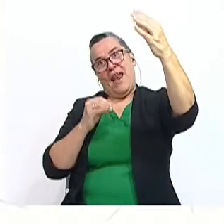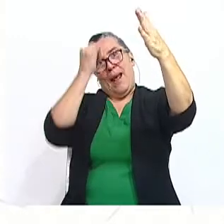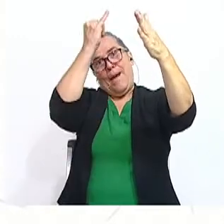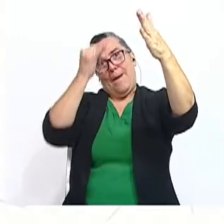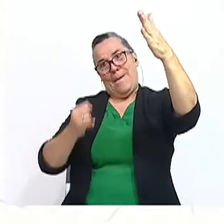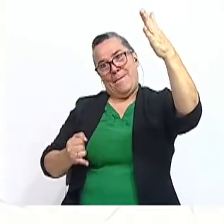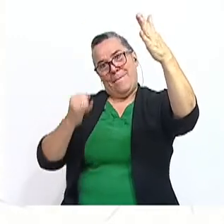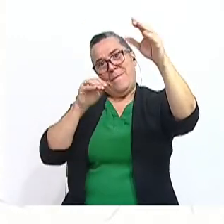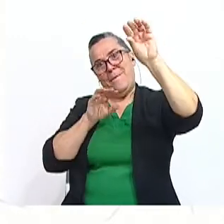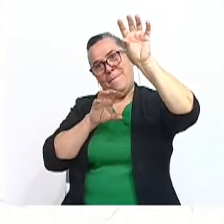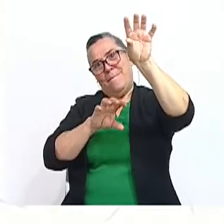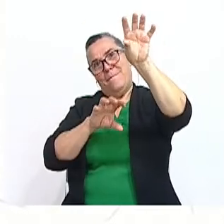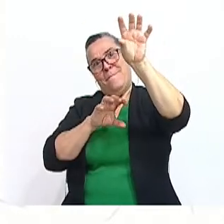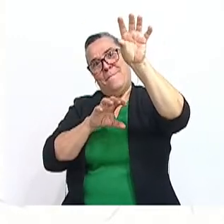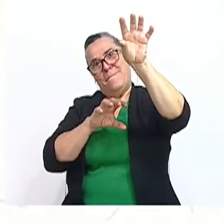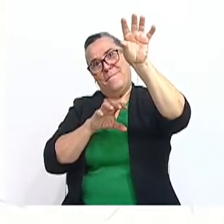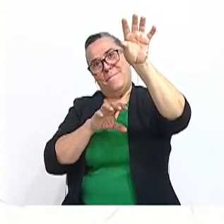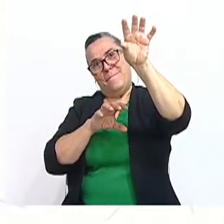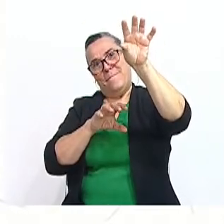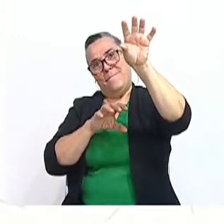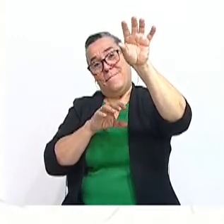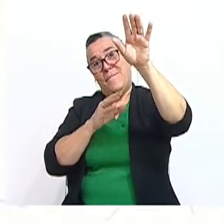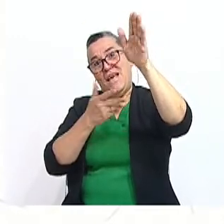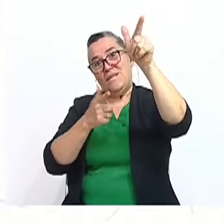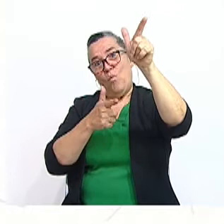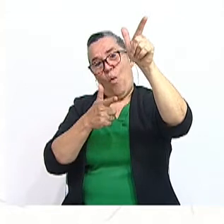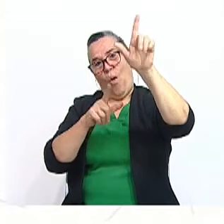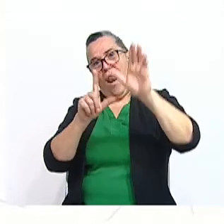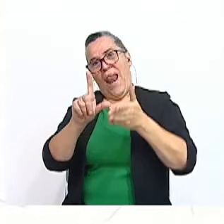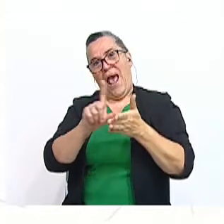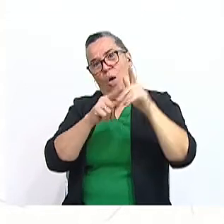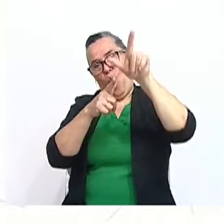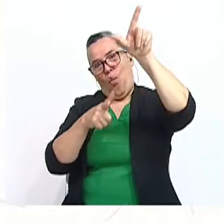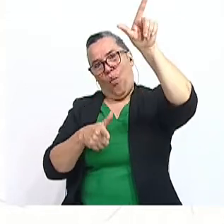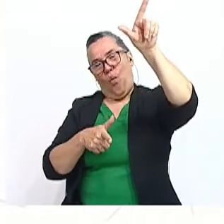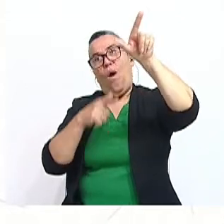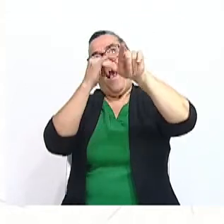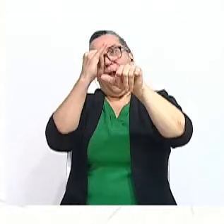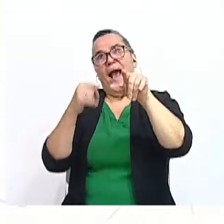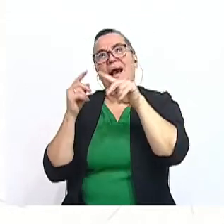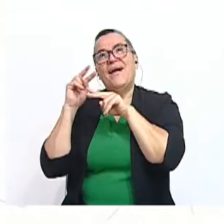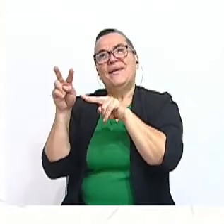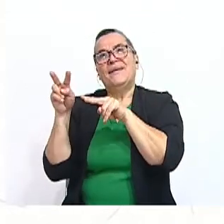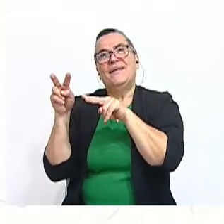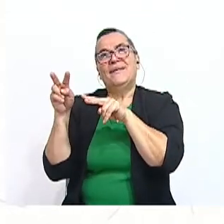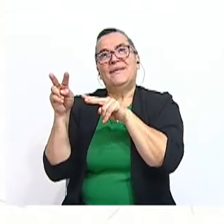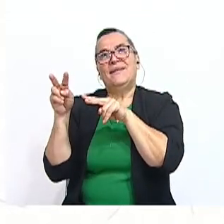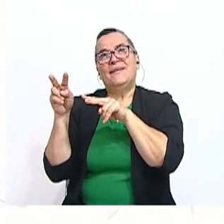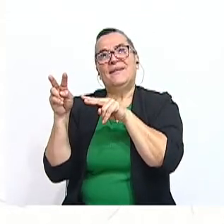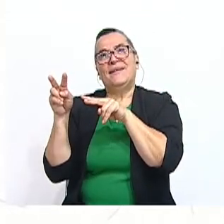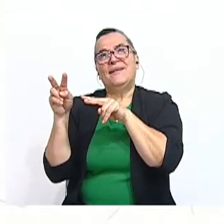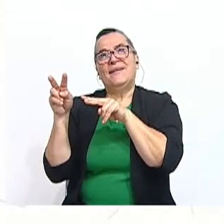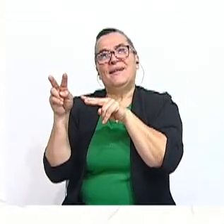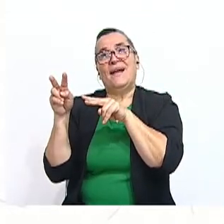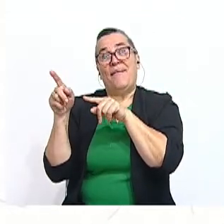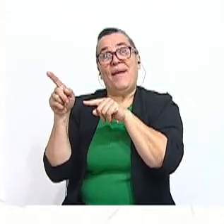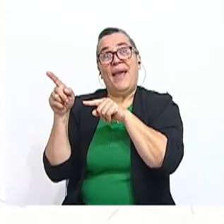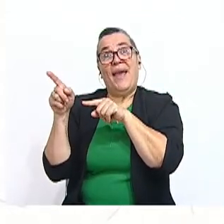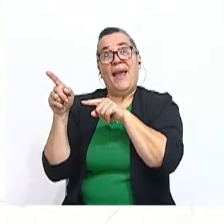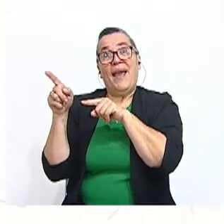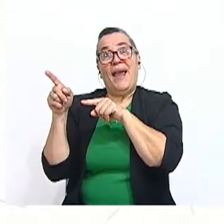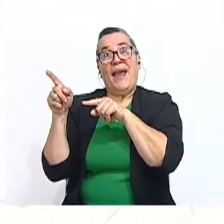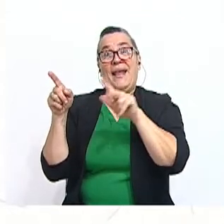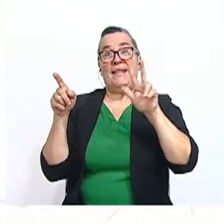las rectas paralelas, pero al mismo lado de la recta transversal. Y vean lo que pasa acá. ¿Qué pasaba con las